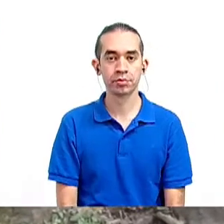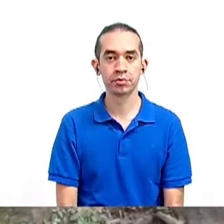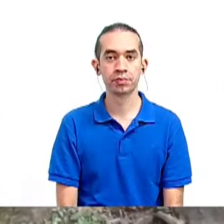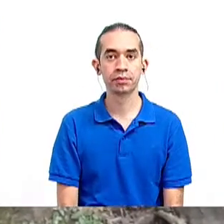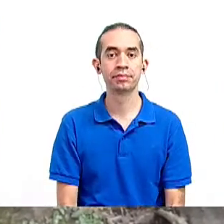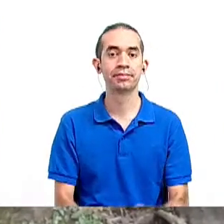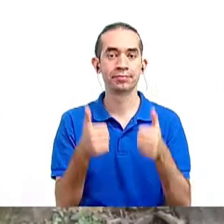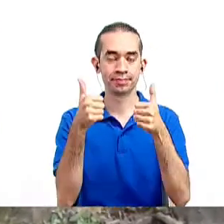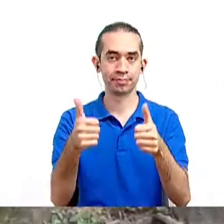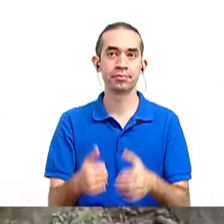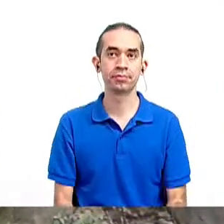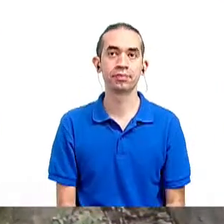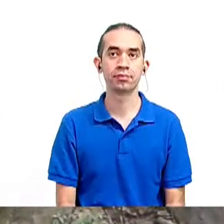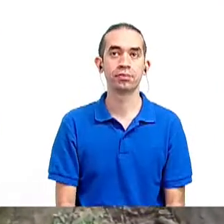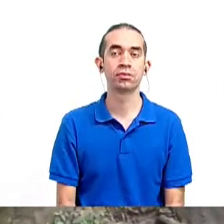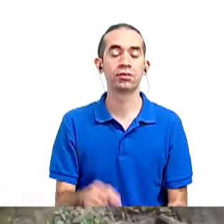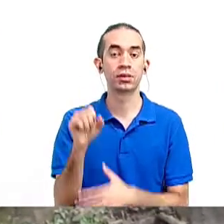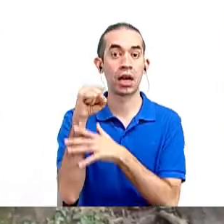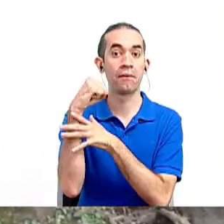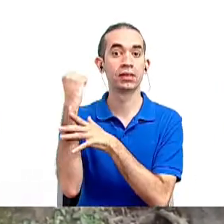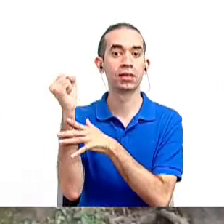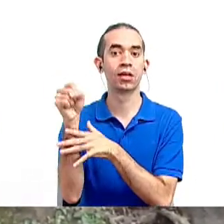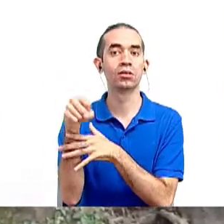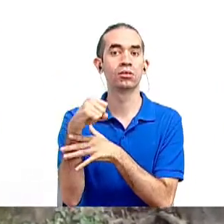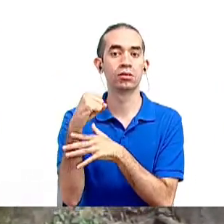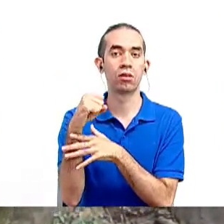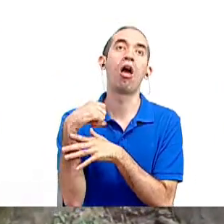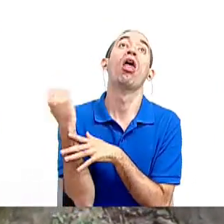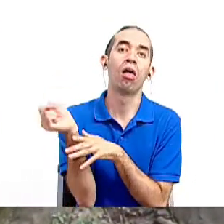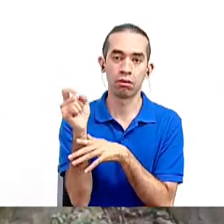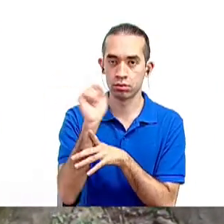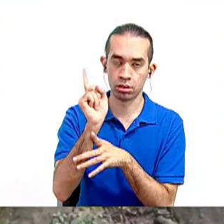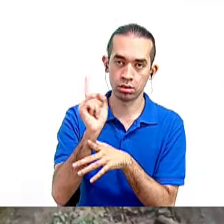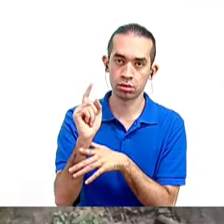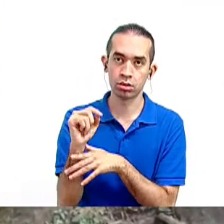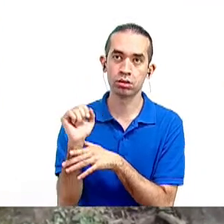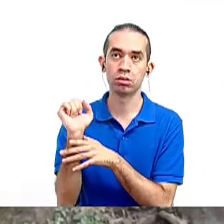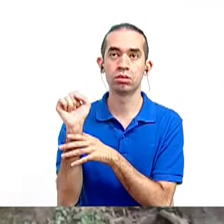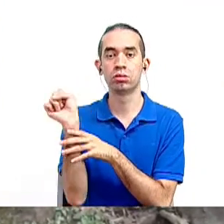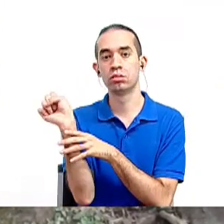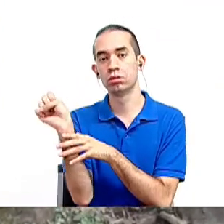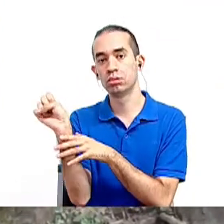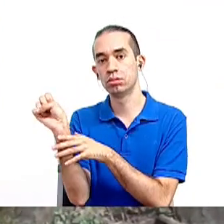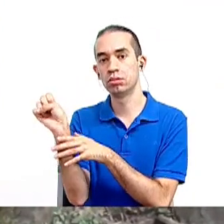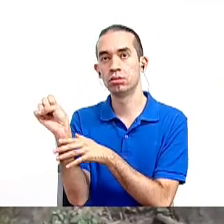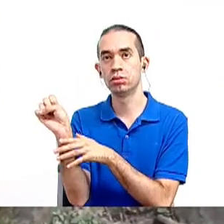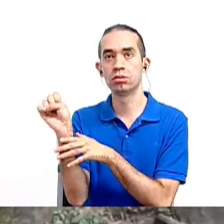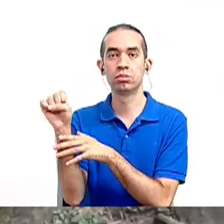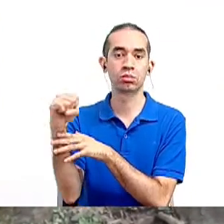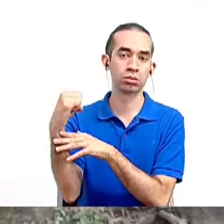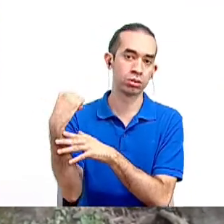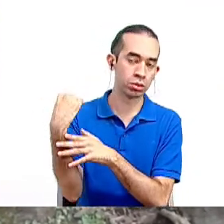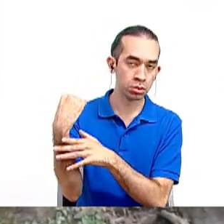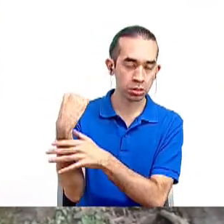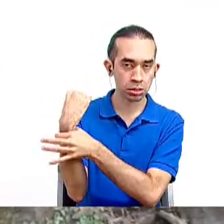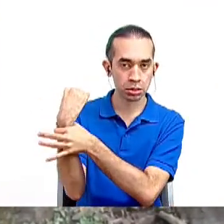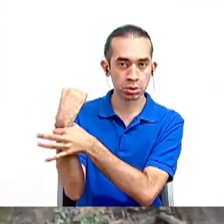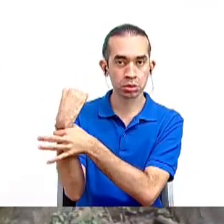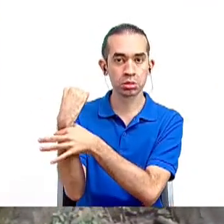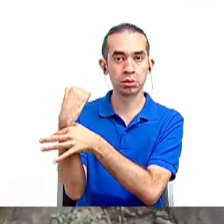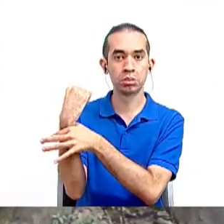Muy bien. Ahora la cabeza suavecito para no lastimarse. Para un lado. Para el